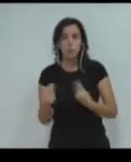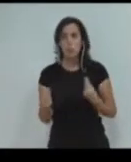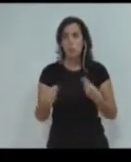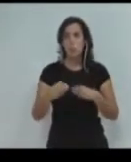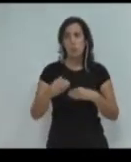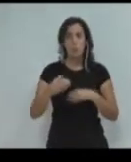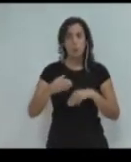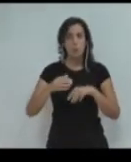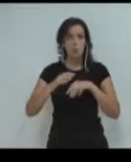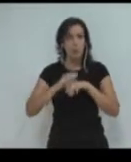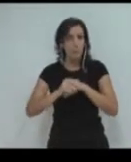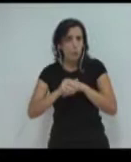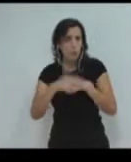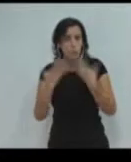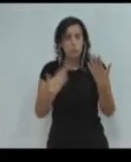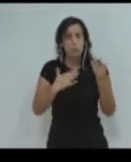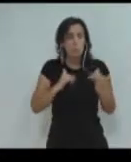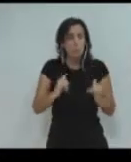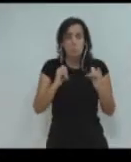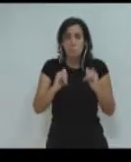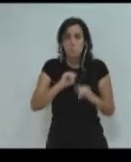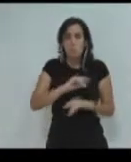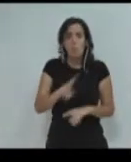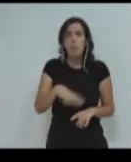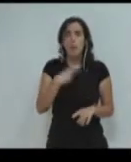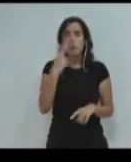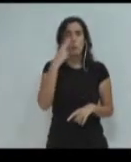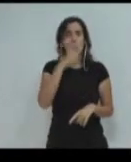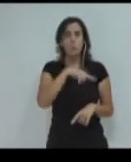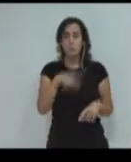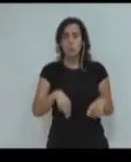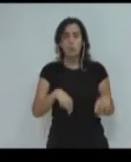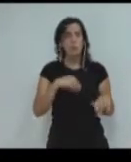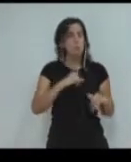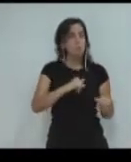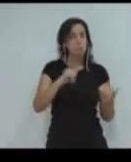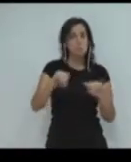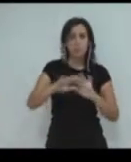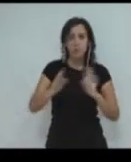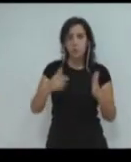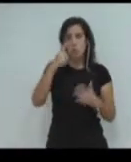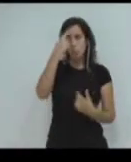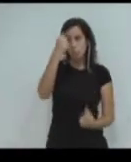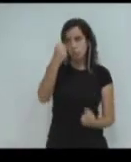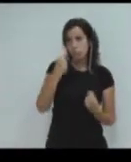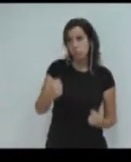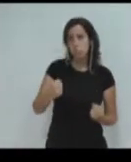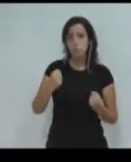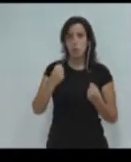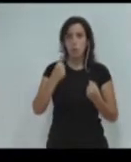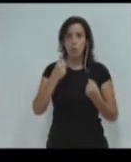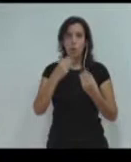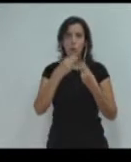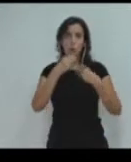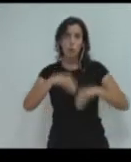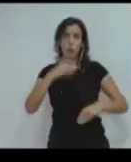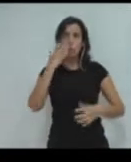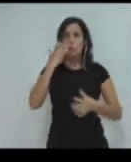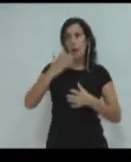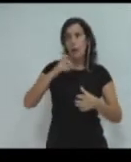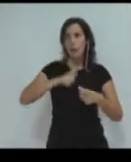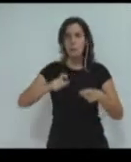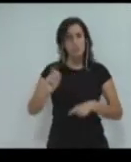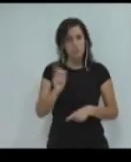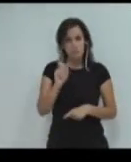amigos, van simplemente a darse una vuelta, a estar un par de horas y no son eruditos, historiadores del arte, sino gente